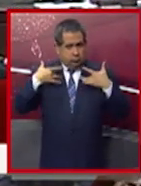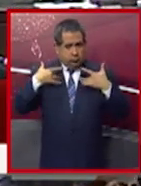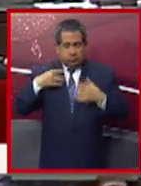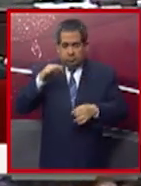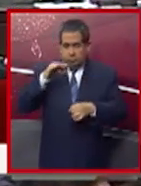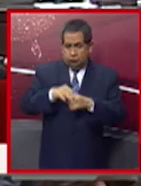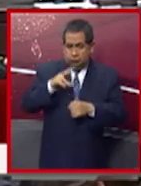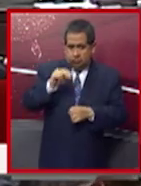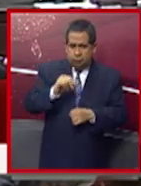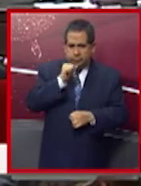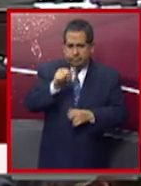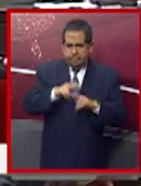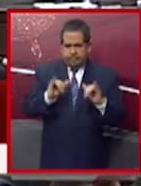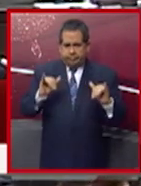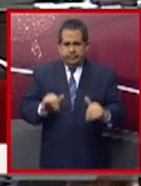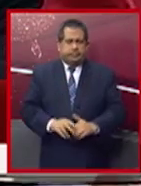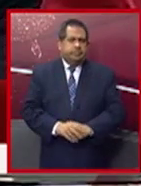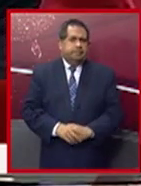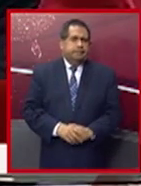voto en contra.